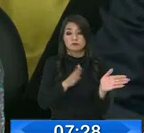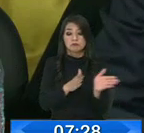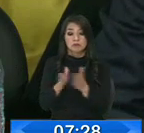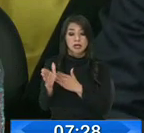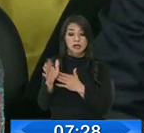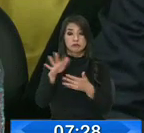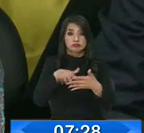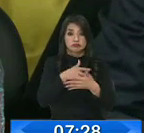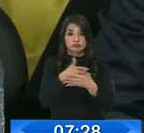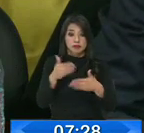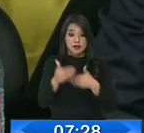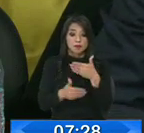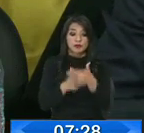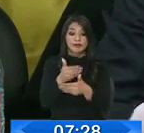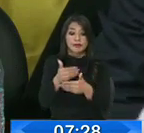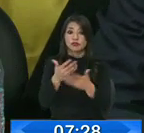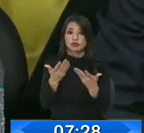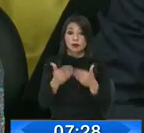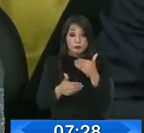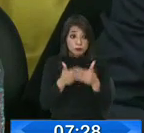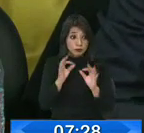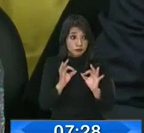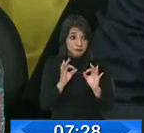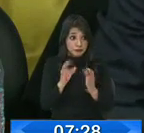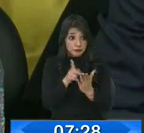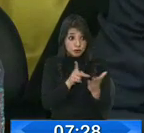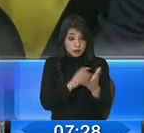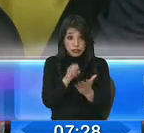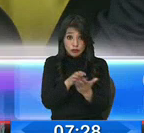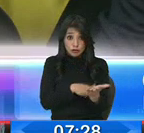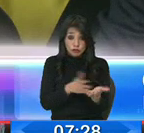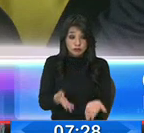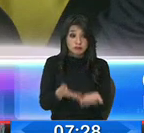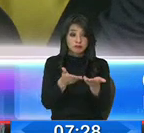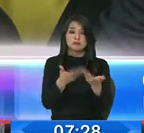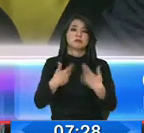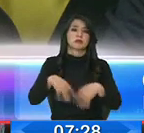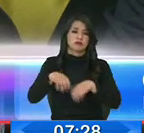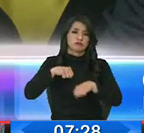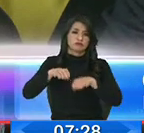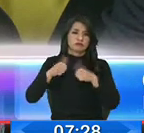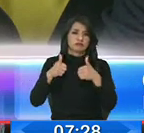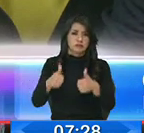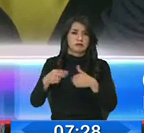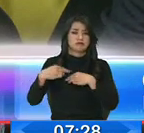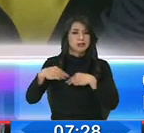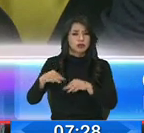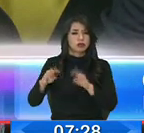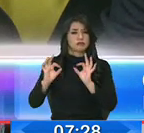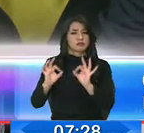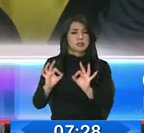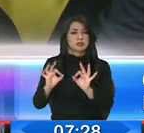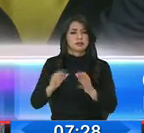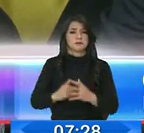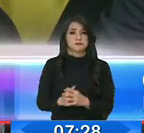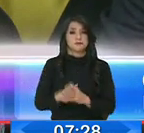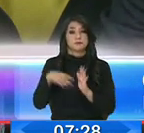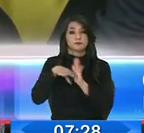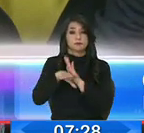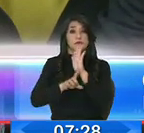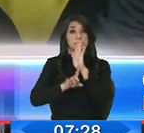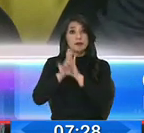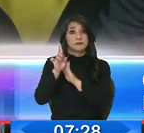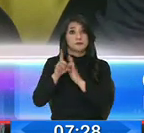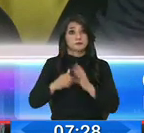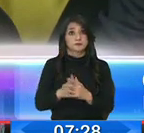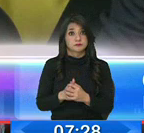de los proyectos. Y en eso hemos adquirido ya alguna dinámica y mayor conocimiento con el Banco de Desarrollo, de manera